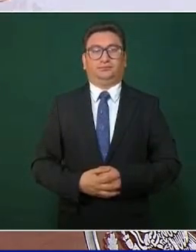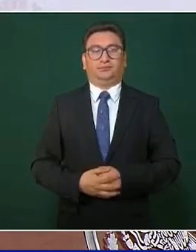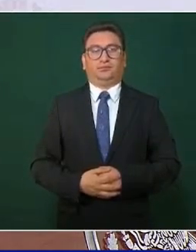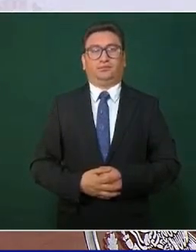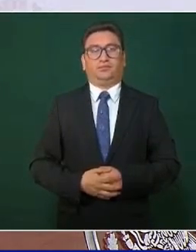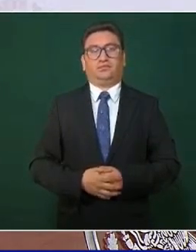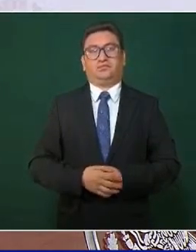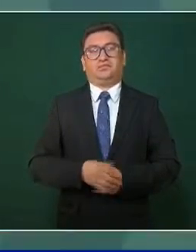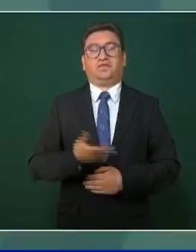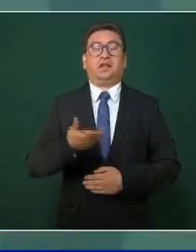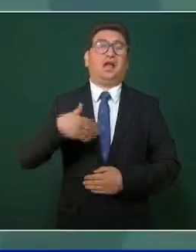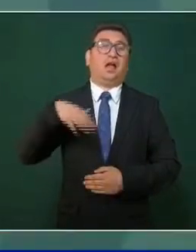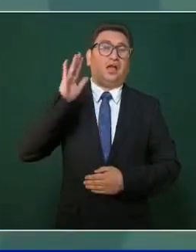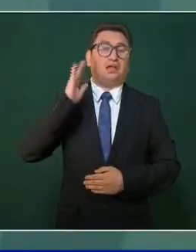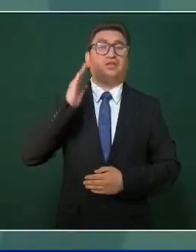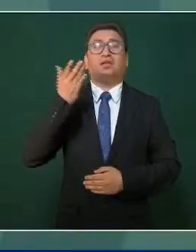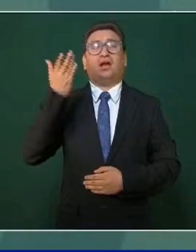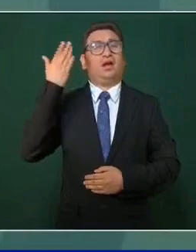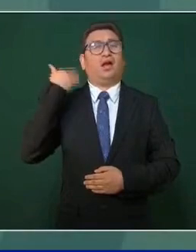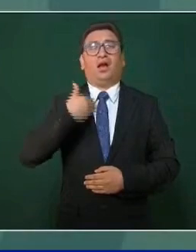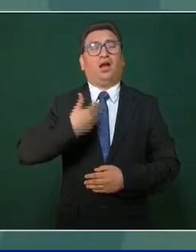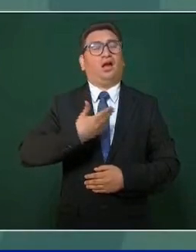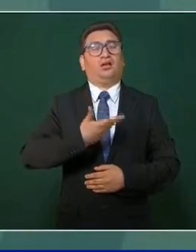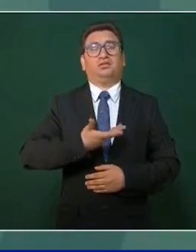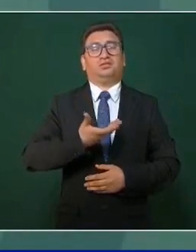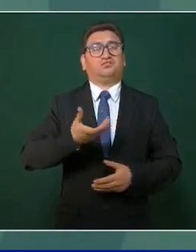saquearon como nunca,